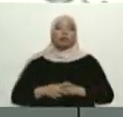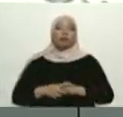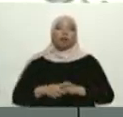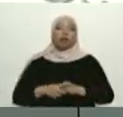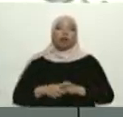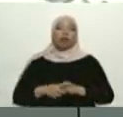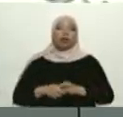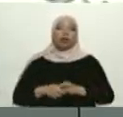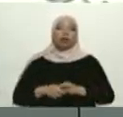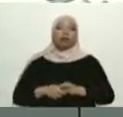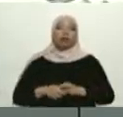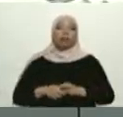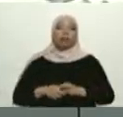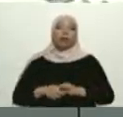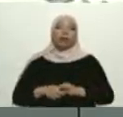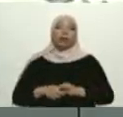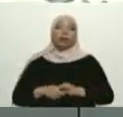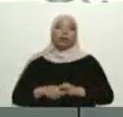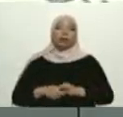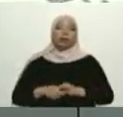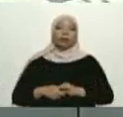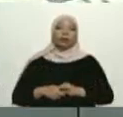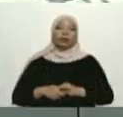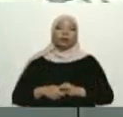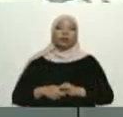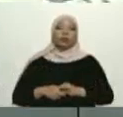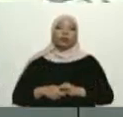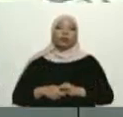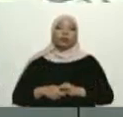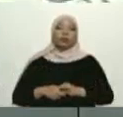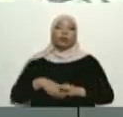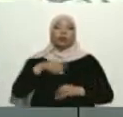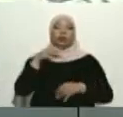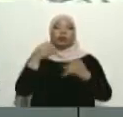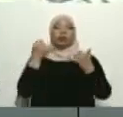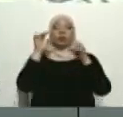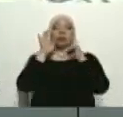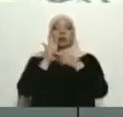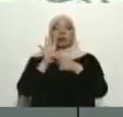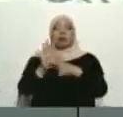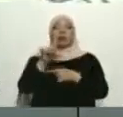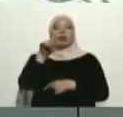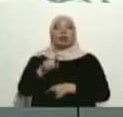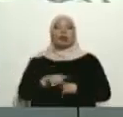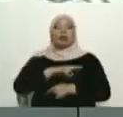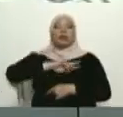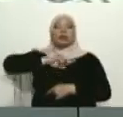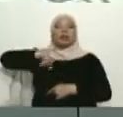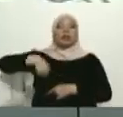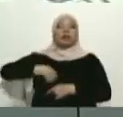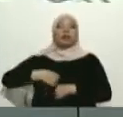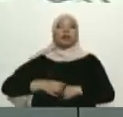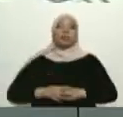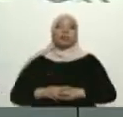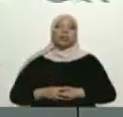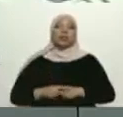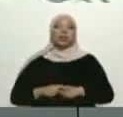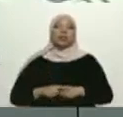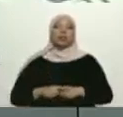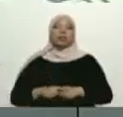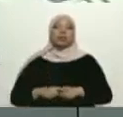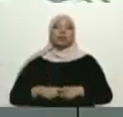Falcón por ejemplo noventa y cinco por ciento de satisfacción eso De verdad demuestra además no solamente la satisfacción sino